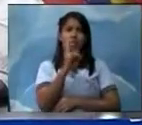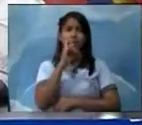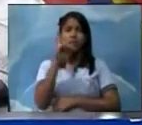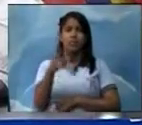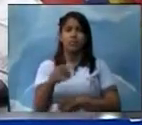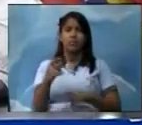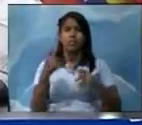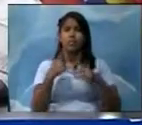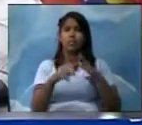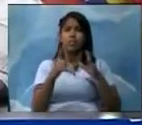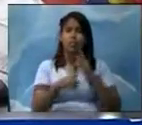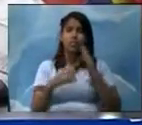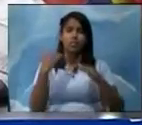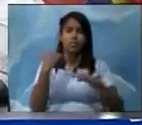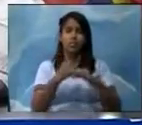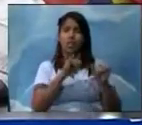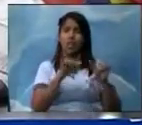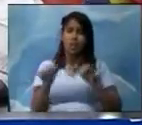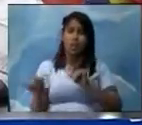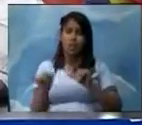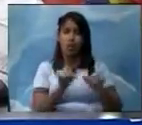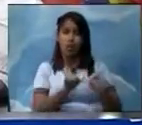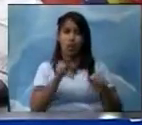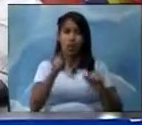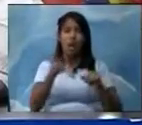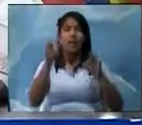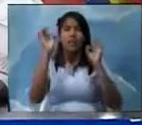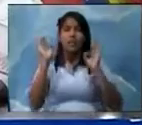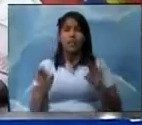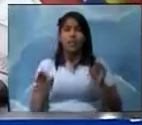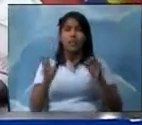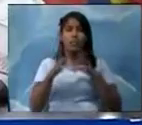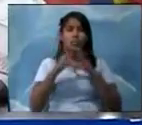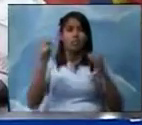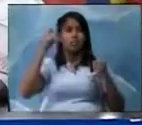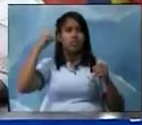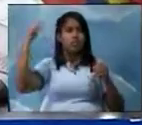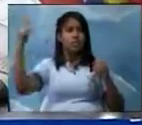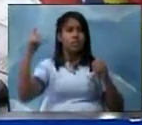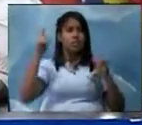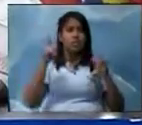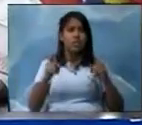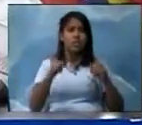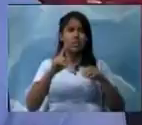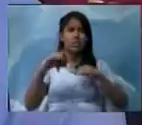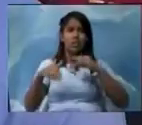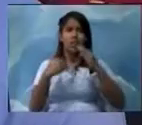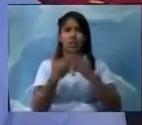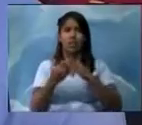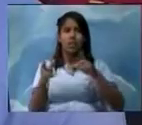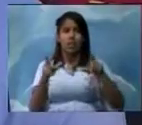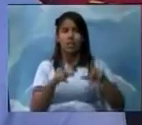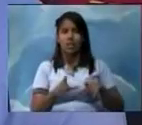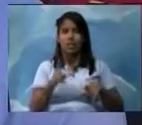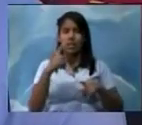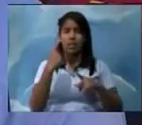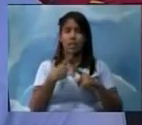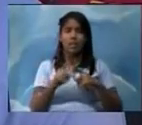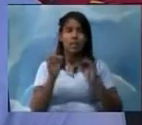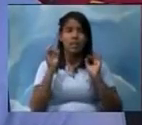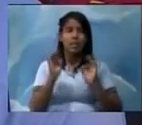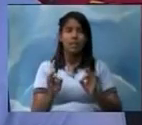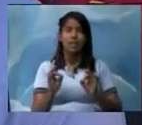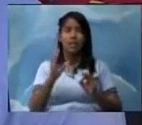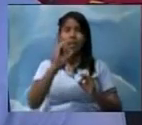preguntó cosa semejante a ningún mago ni astrólogo